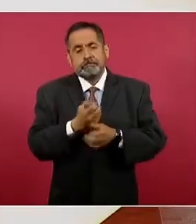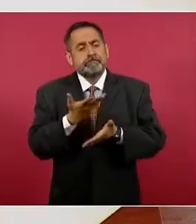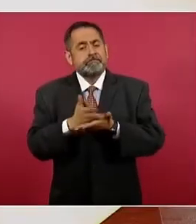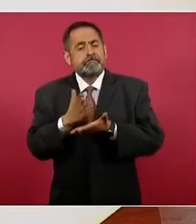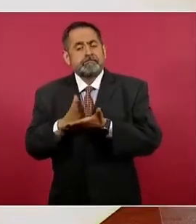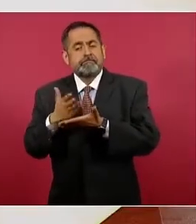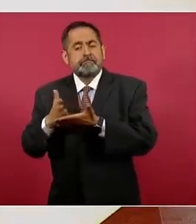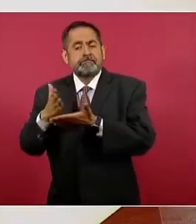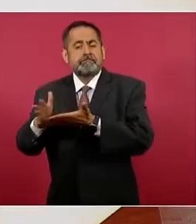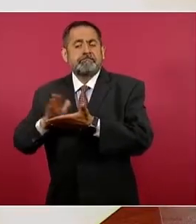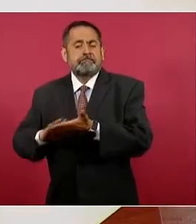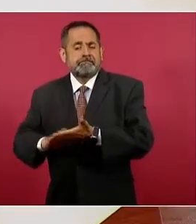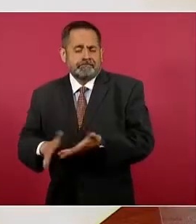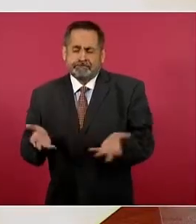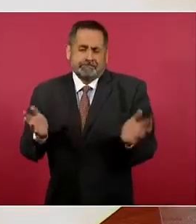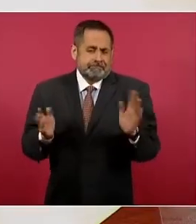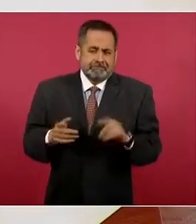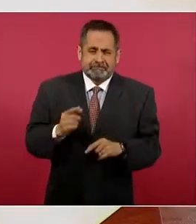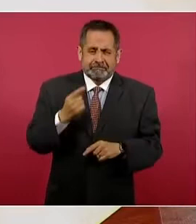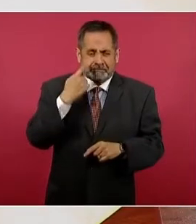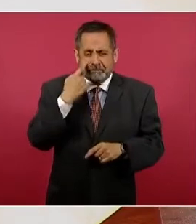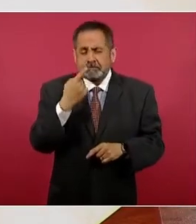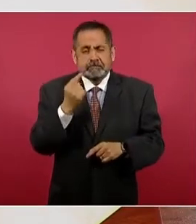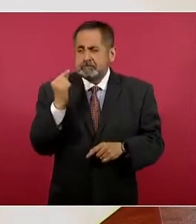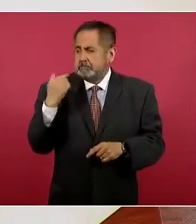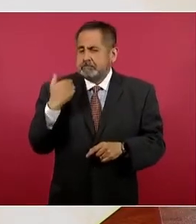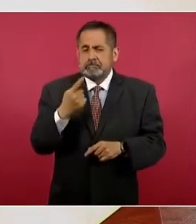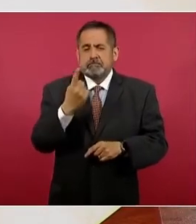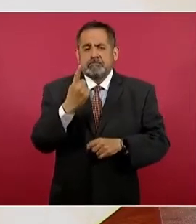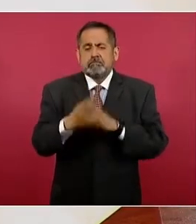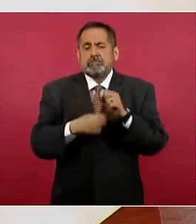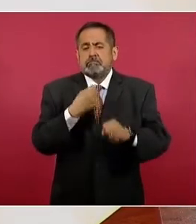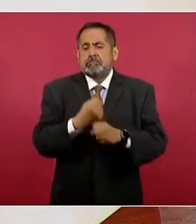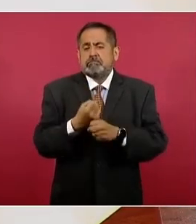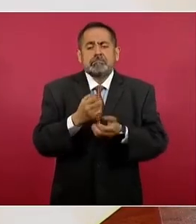o sea que apenas llevan 1 año,